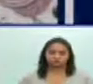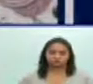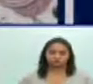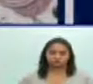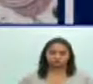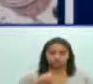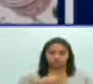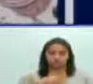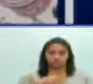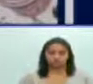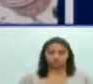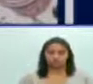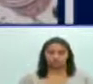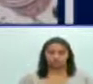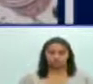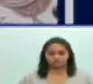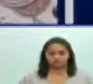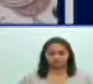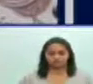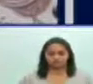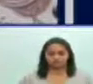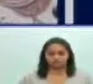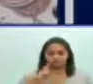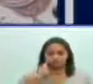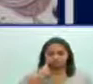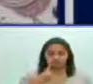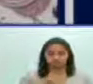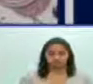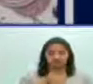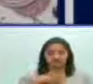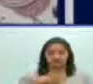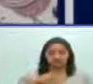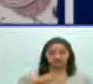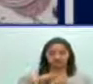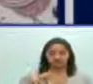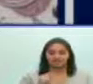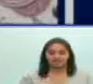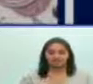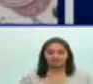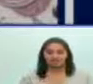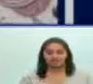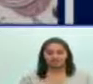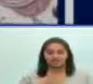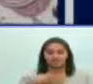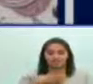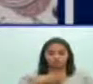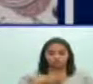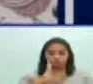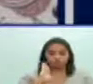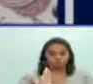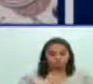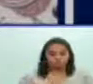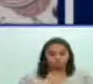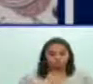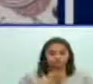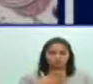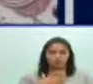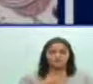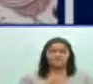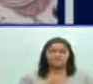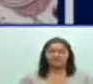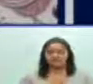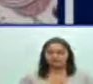Yo, efectivamente. Y fíjense que tiene tilde. Pero cuando yo digo mi libro,